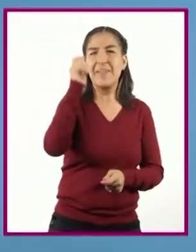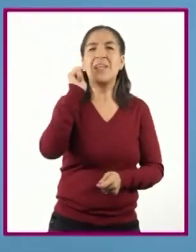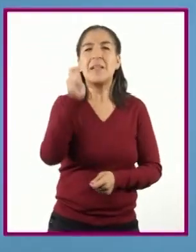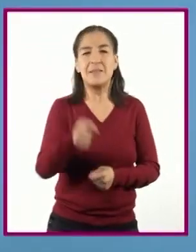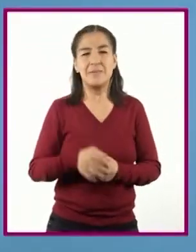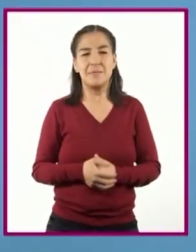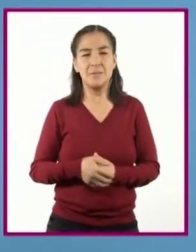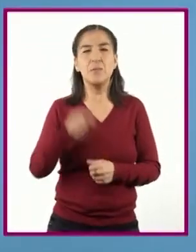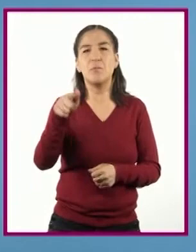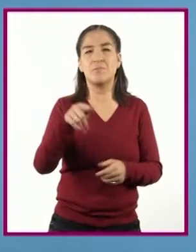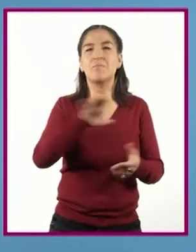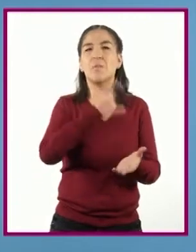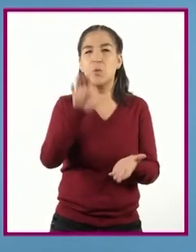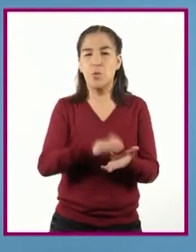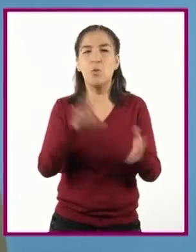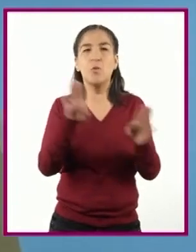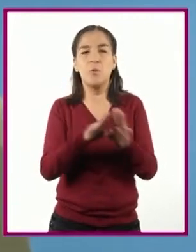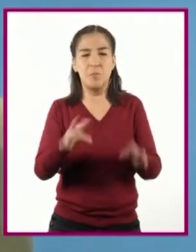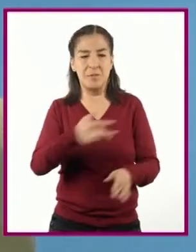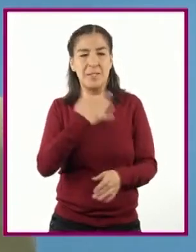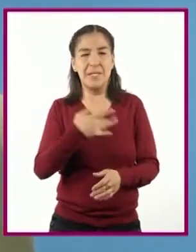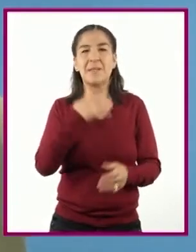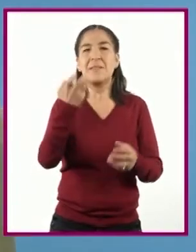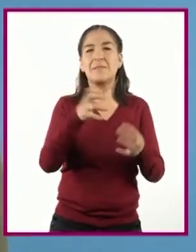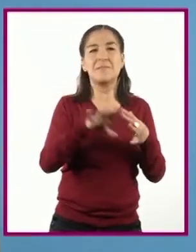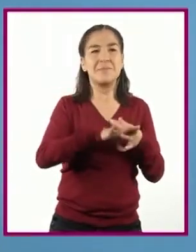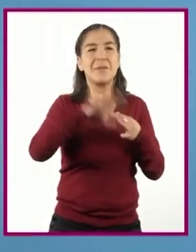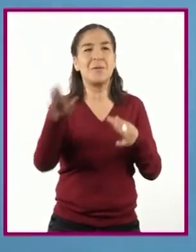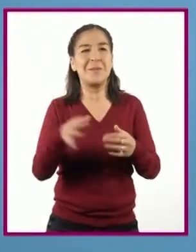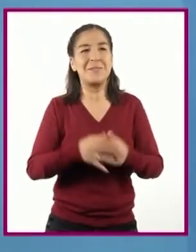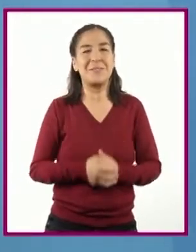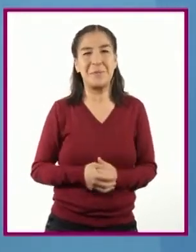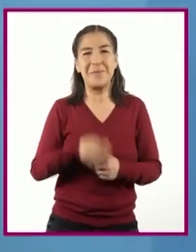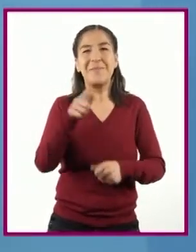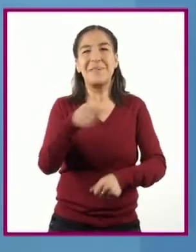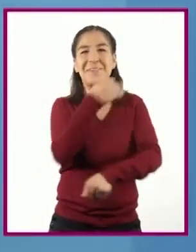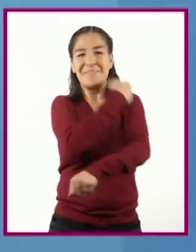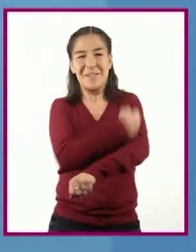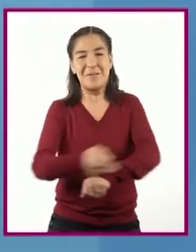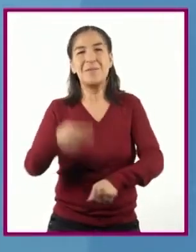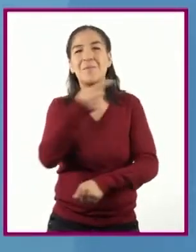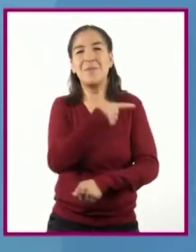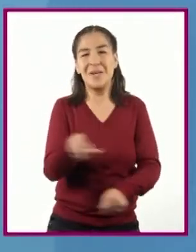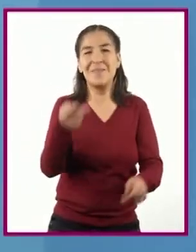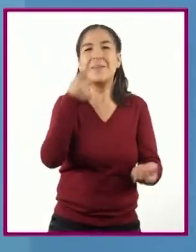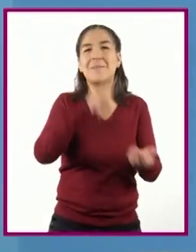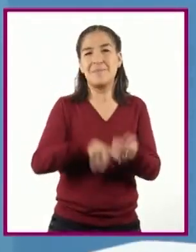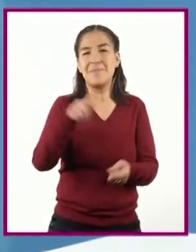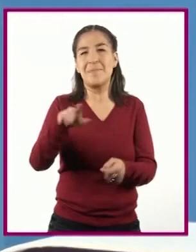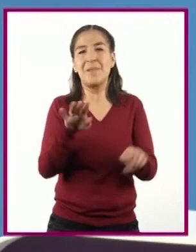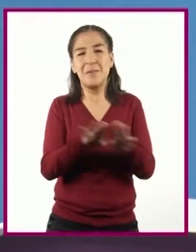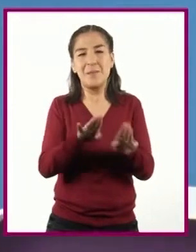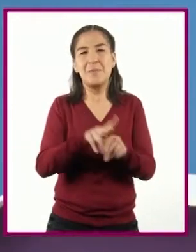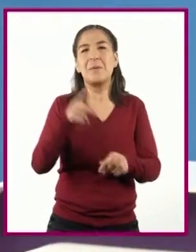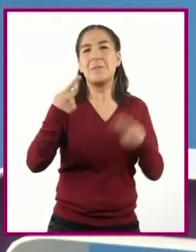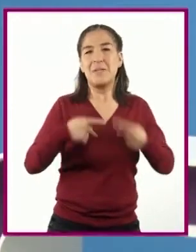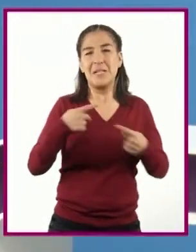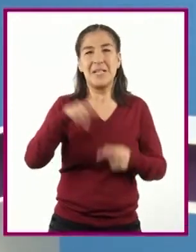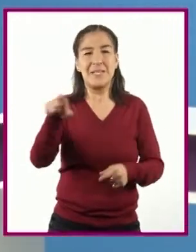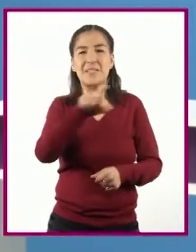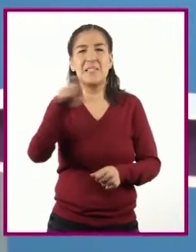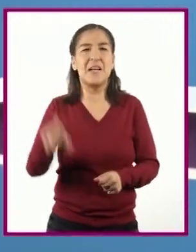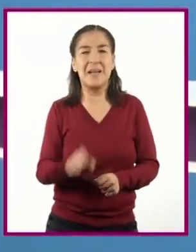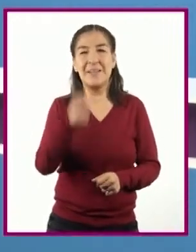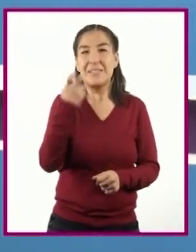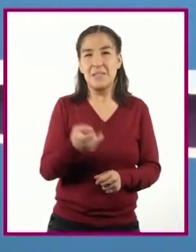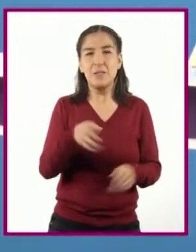la colonización y estimulaba la inmigración mexicana de familias pobres y expresidiarios a Texas. Estos últimos, al